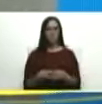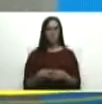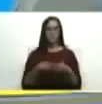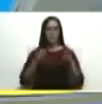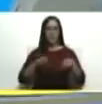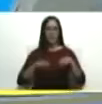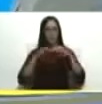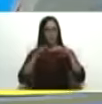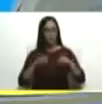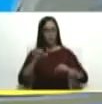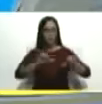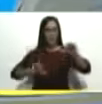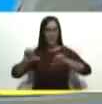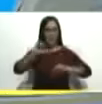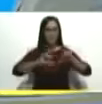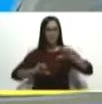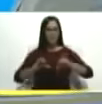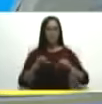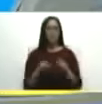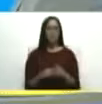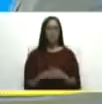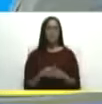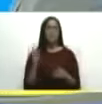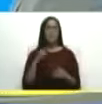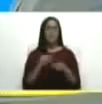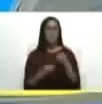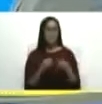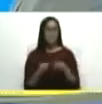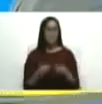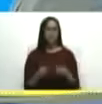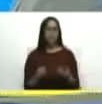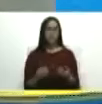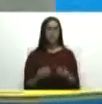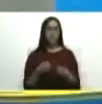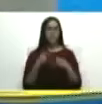agroquímicos o agrotóxicos, sino más bien se hicieron entrega de insumos